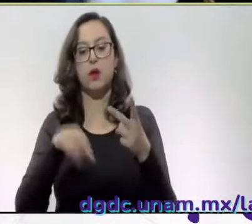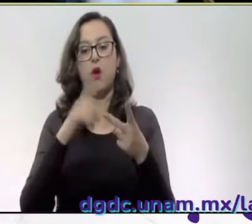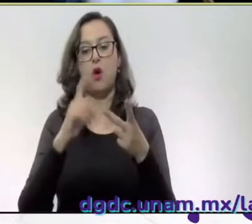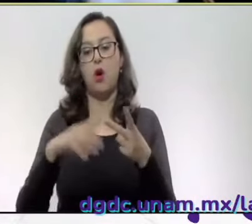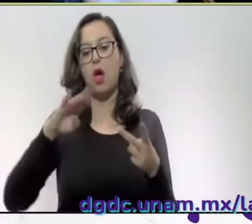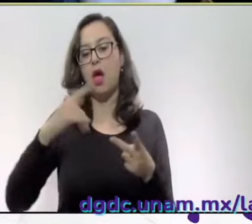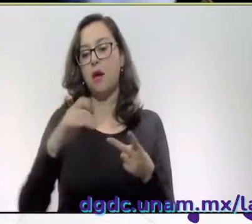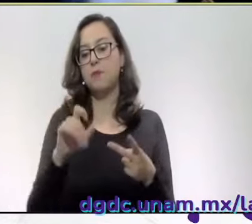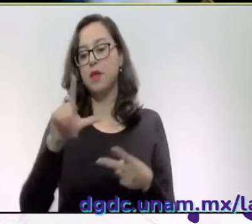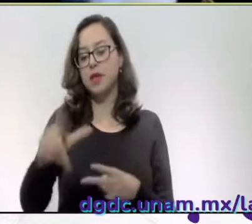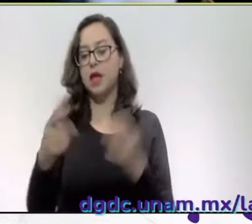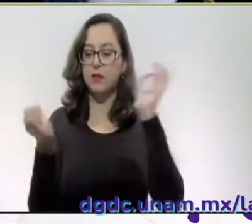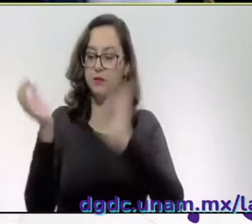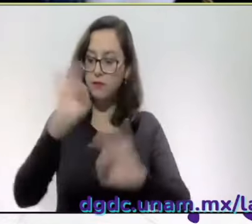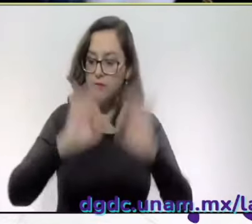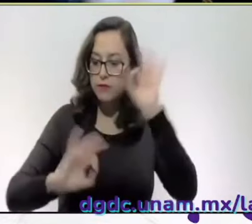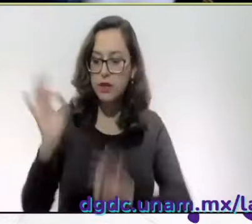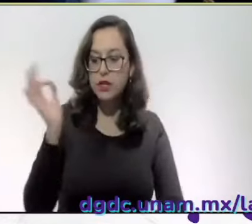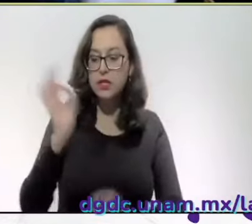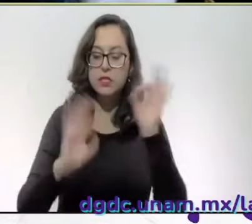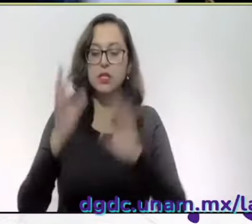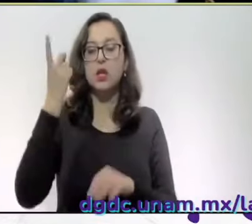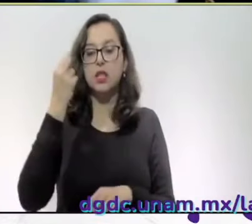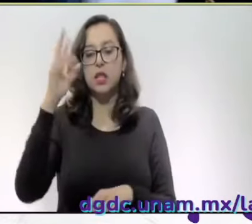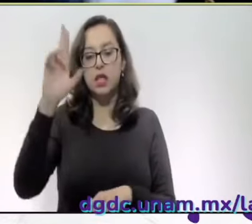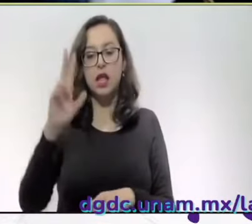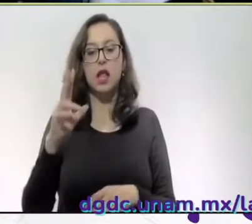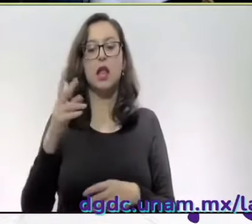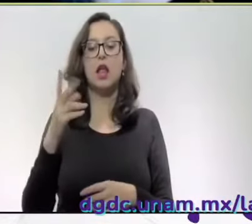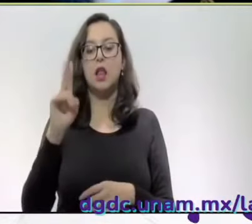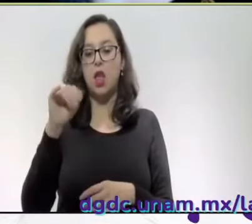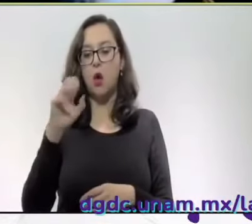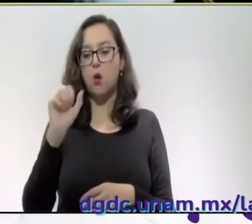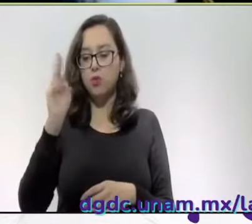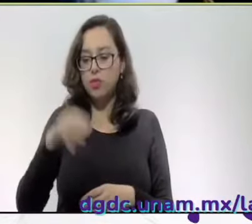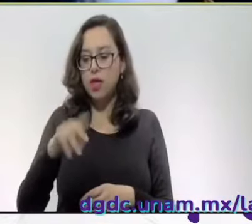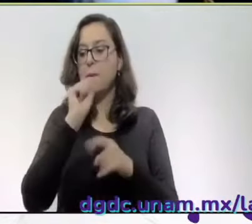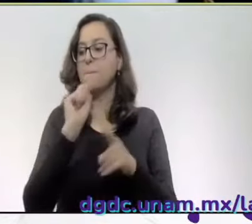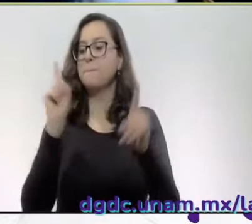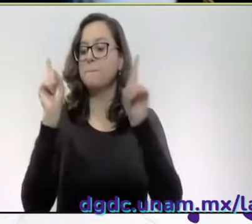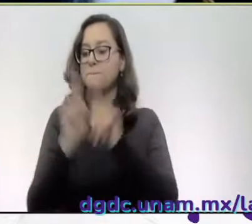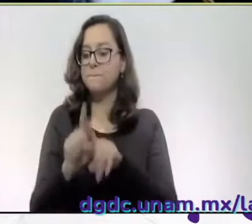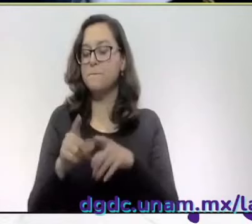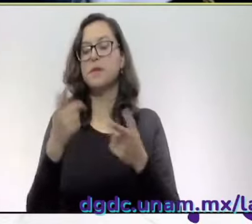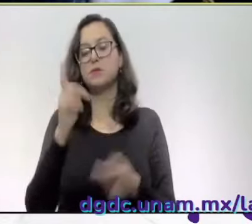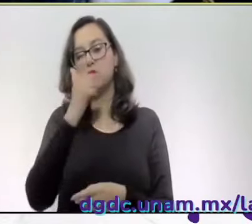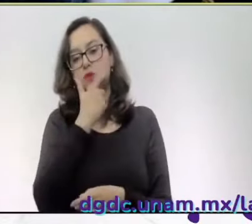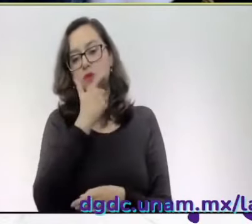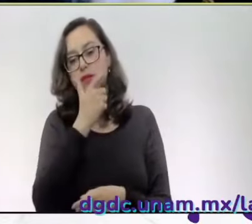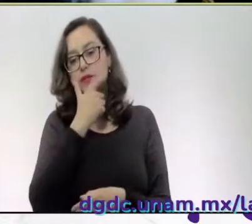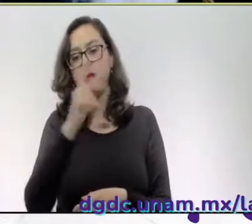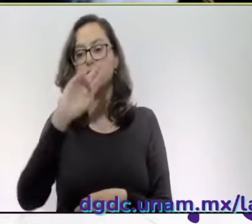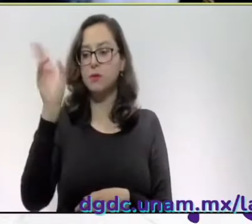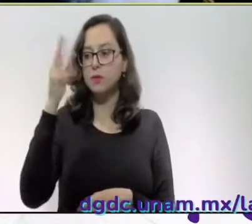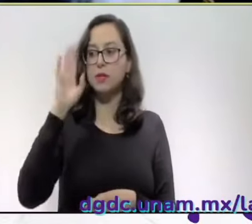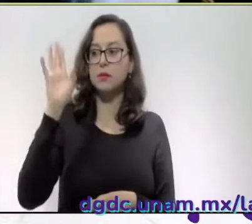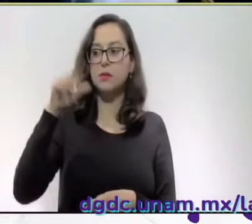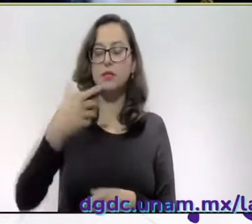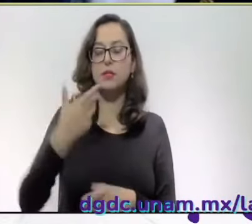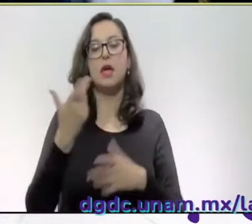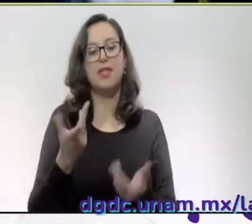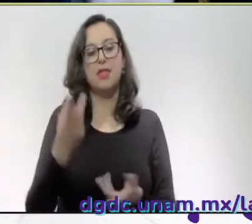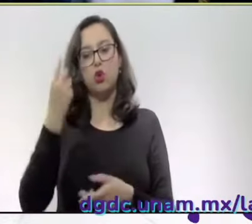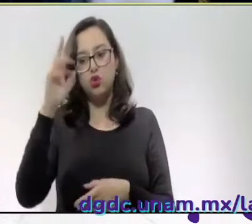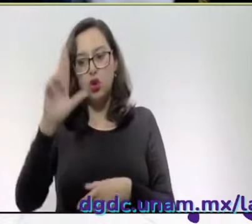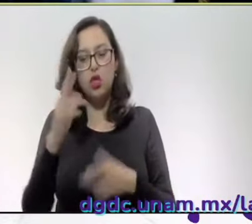físico por la UNAM, doctor en física por la Universidad de Gales en Cardiff, en Reino Unido. Trabajó durante varios